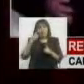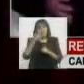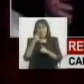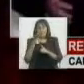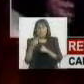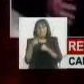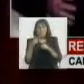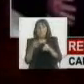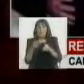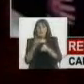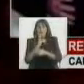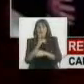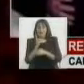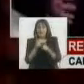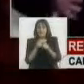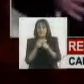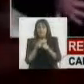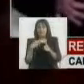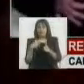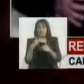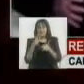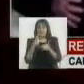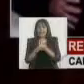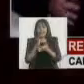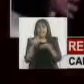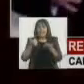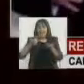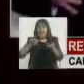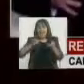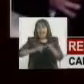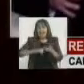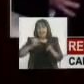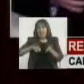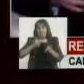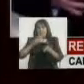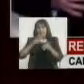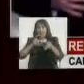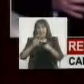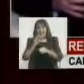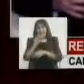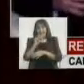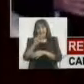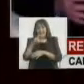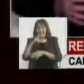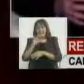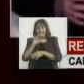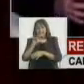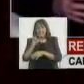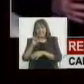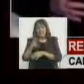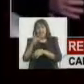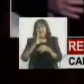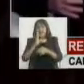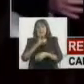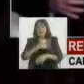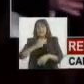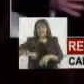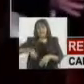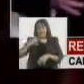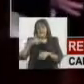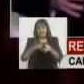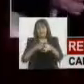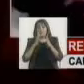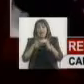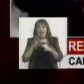Fuimos a hablar primero de los tratados Cañas-Jerez, del arbitraje del presidente Cleveland de los Estados Unidos y del